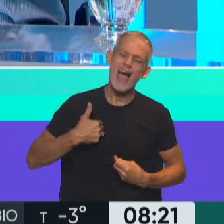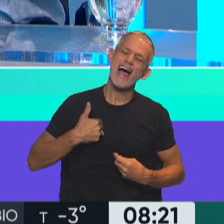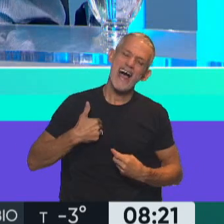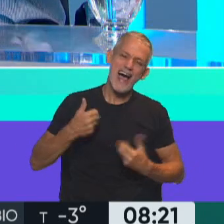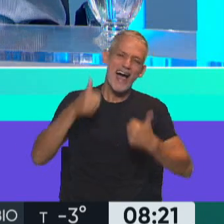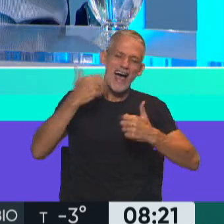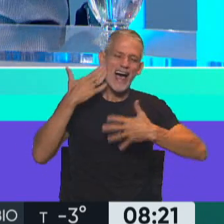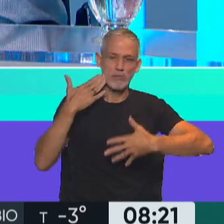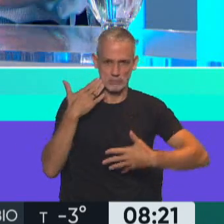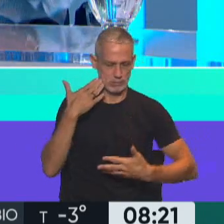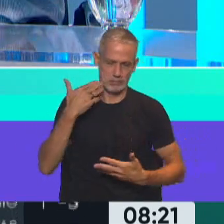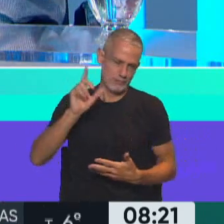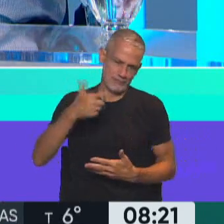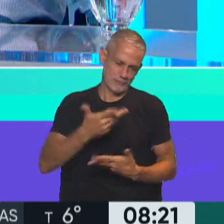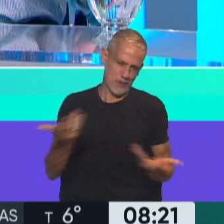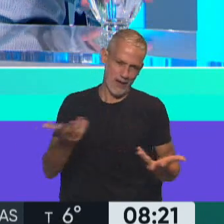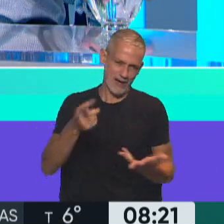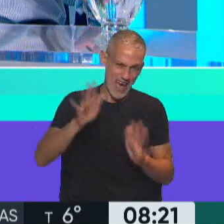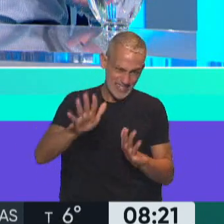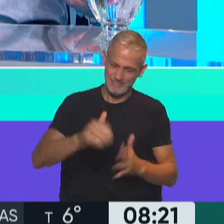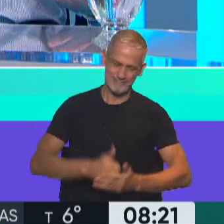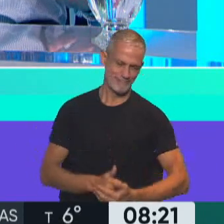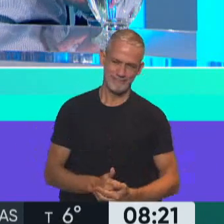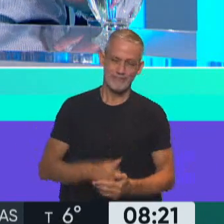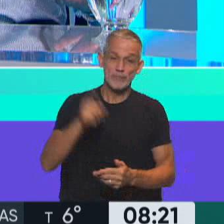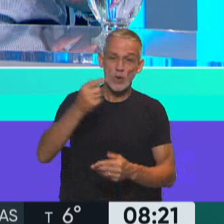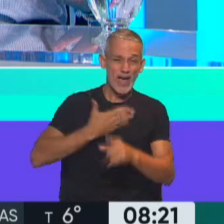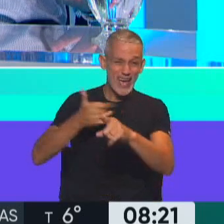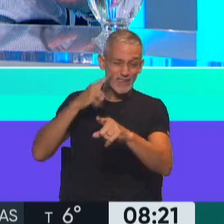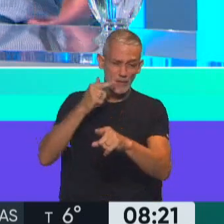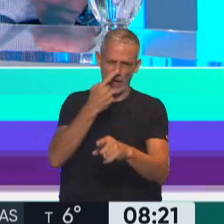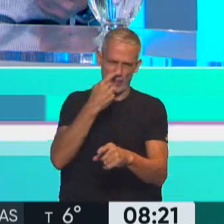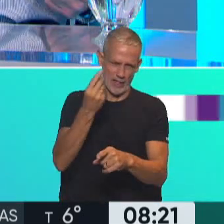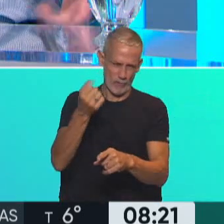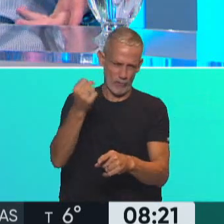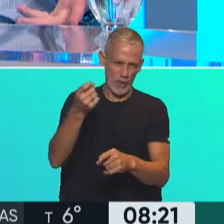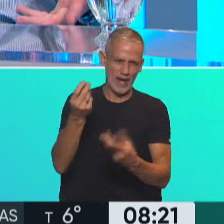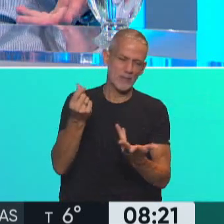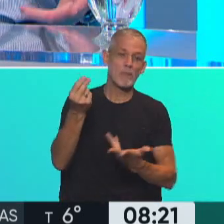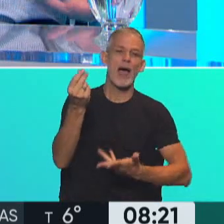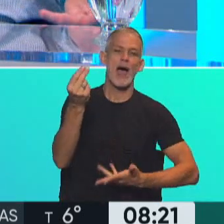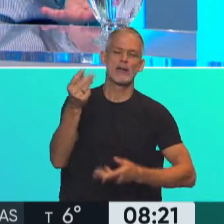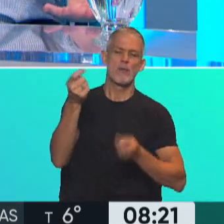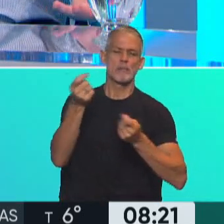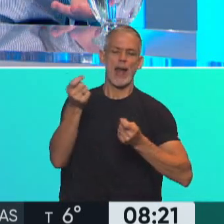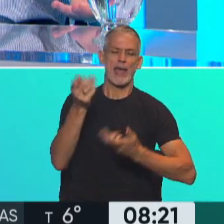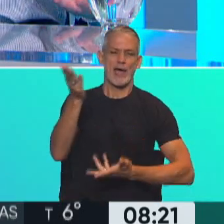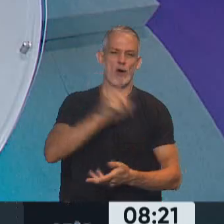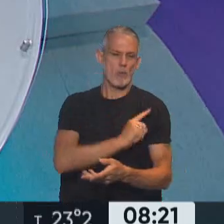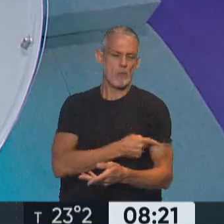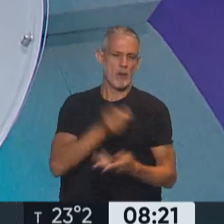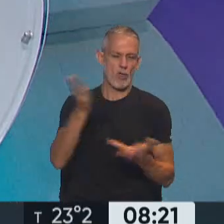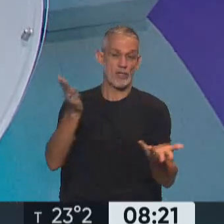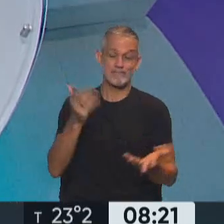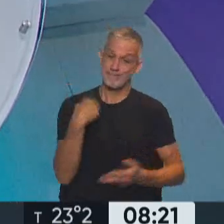países emergentes como la Argentina. No, ellos defienden intereses dominantes, y por eso creo